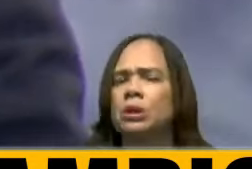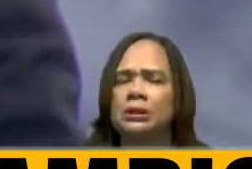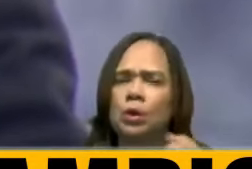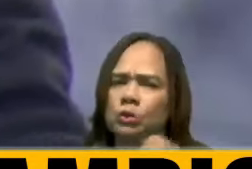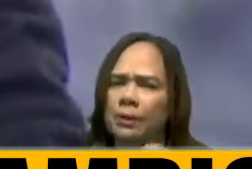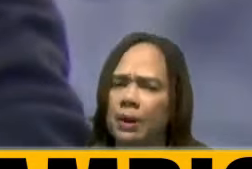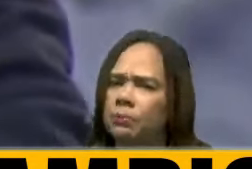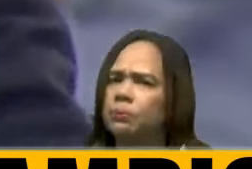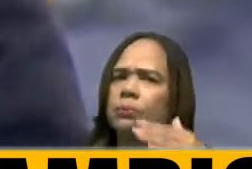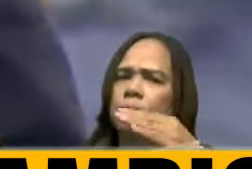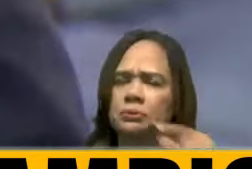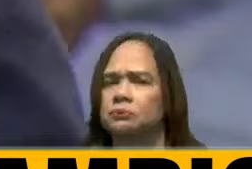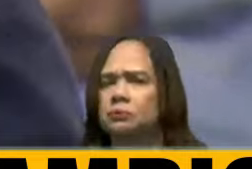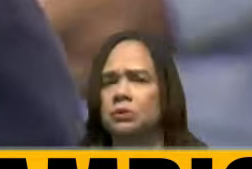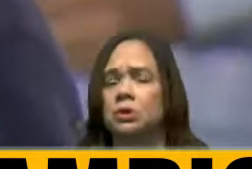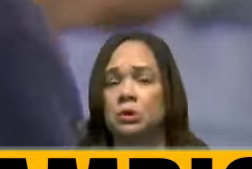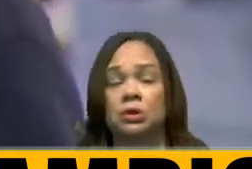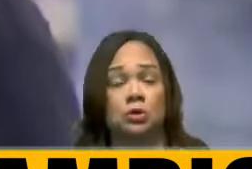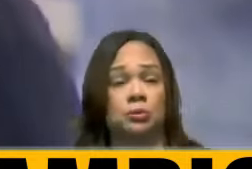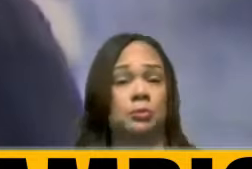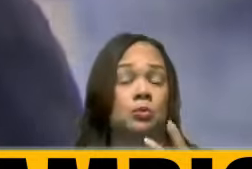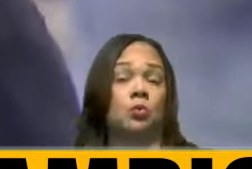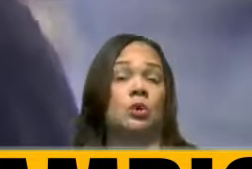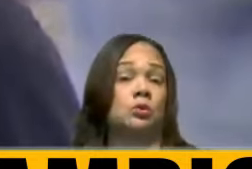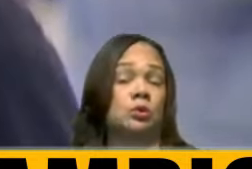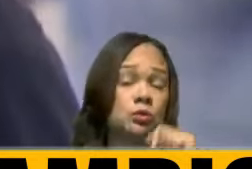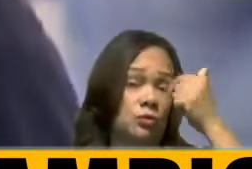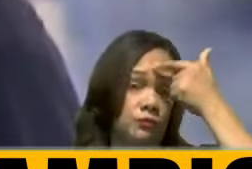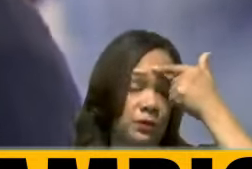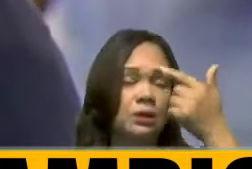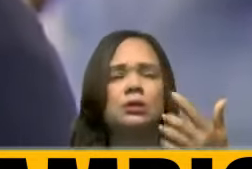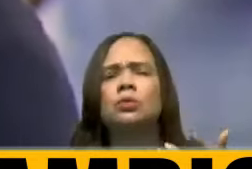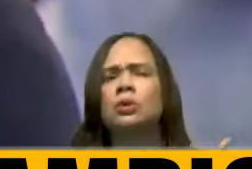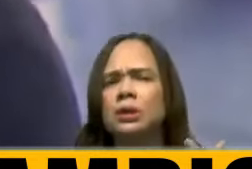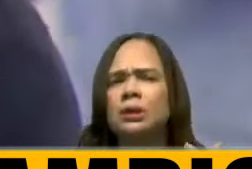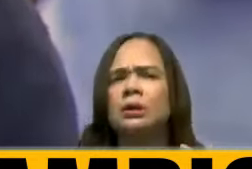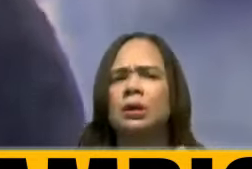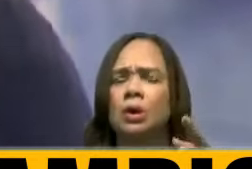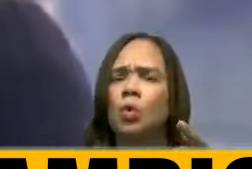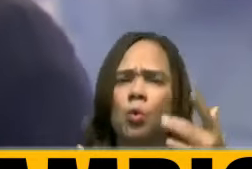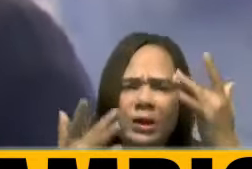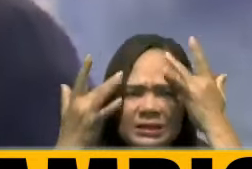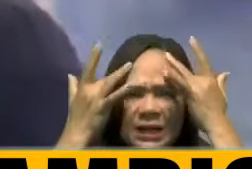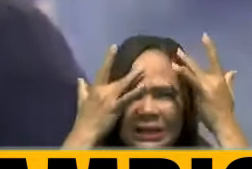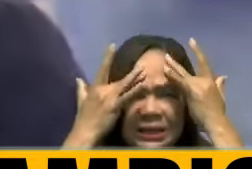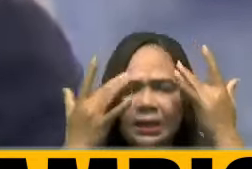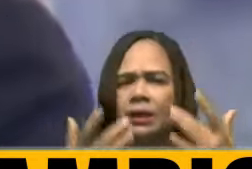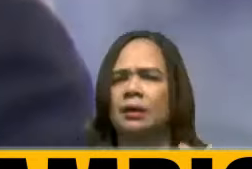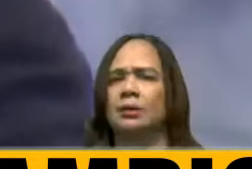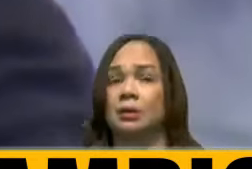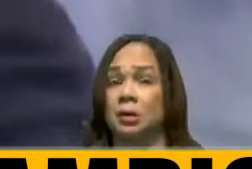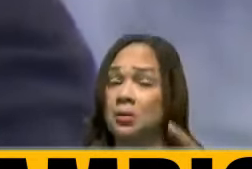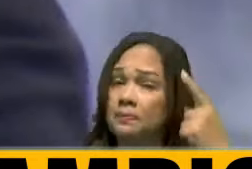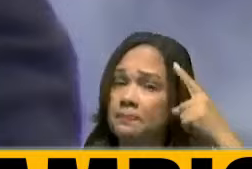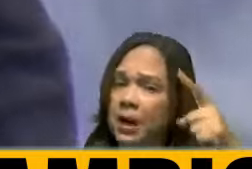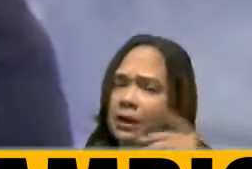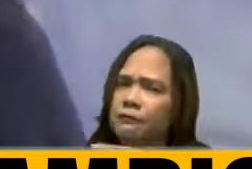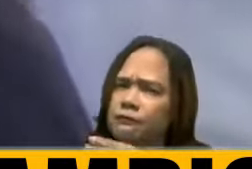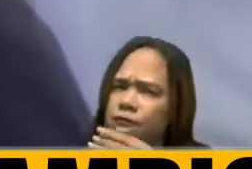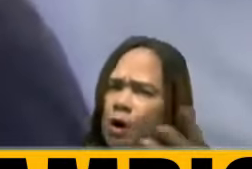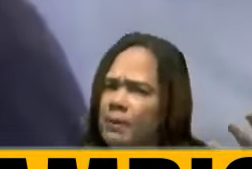obras que se han hecho en estos primeros 4 años de gobierno Entonces yo quisiera saber si hay alguna estrategia no solamente para dar la